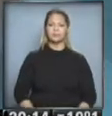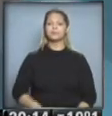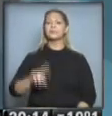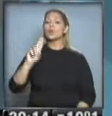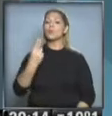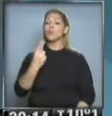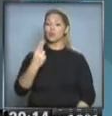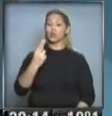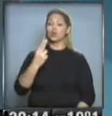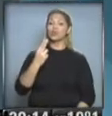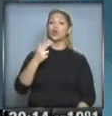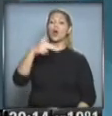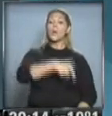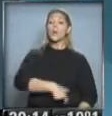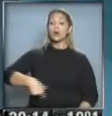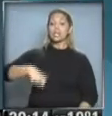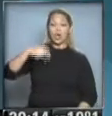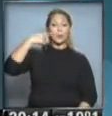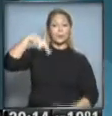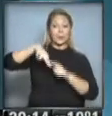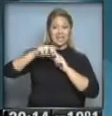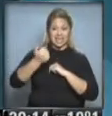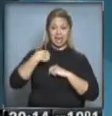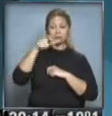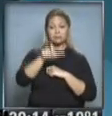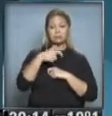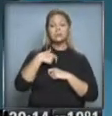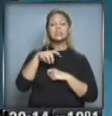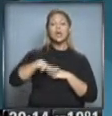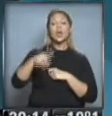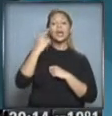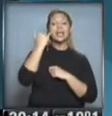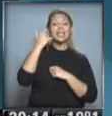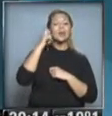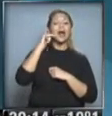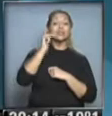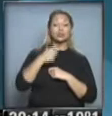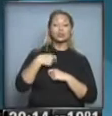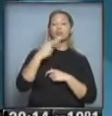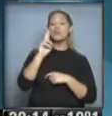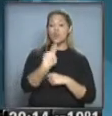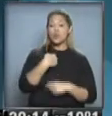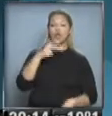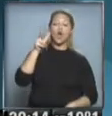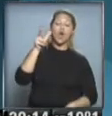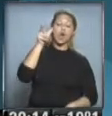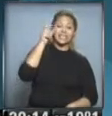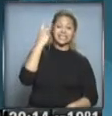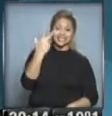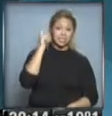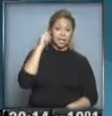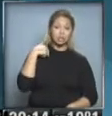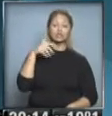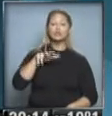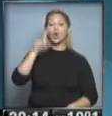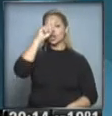Falleció Monseñor Joaquín Piña. El obispo emérito de Iguazú murió a los 83 años en un hospital de Pilar tras